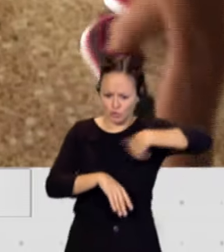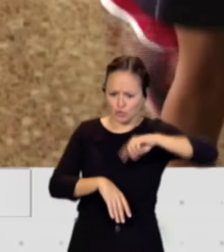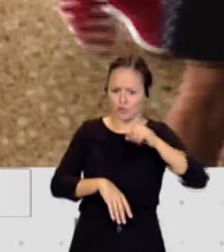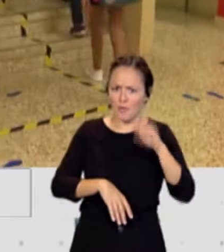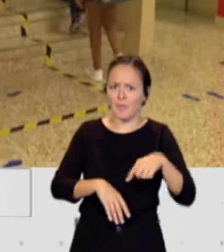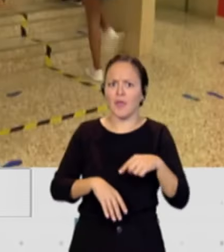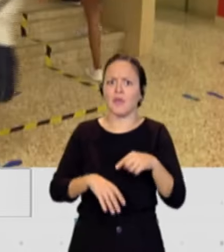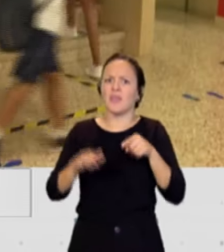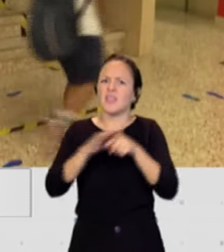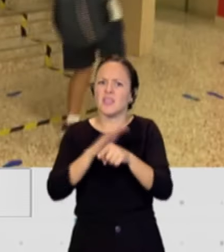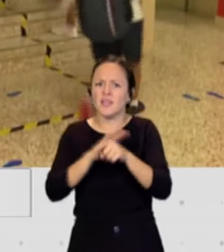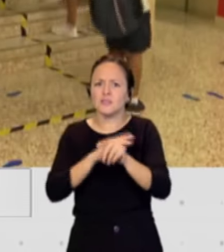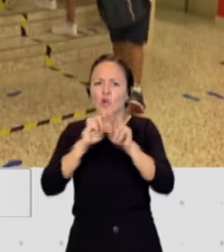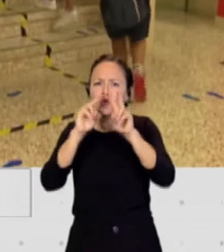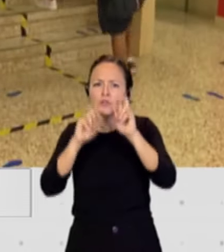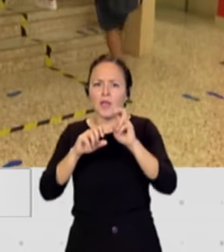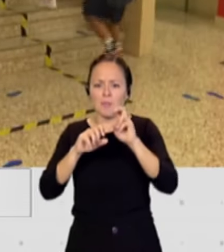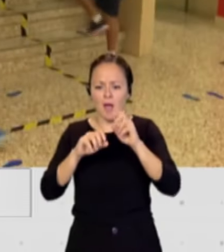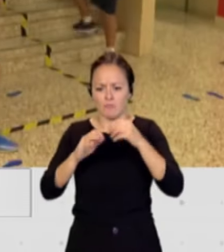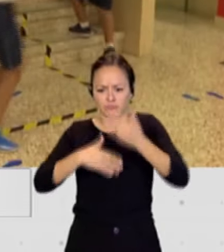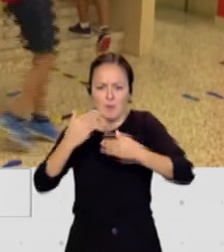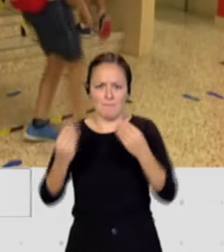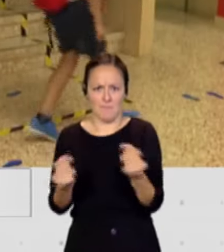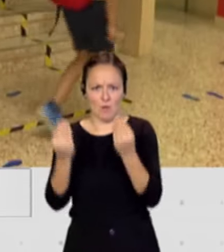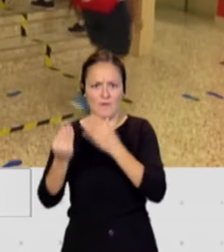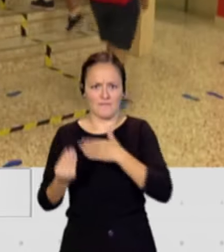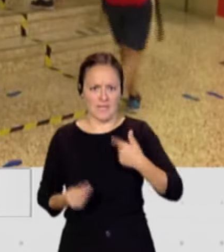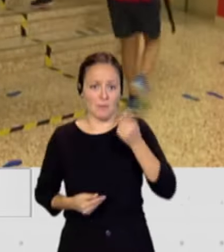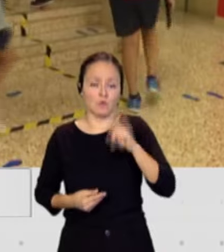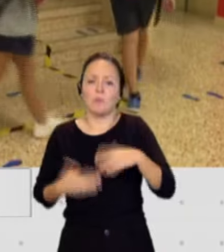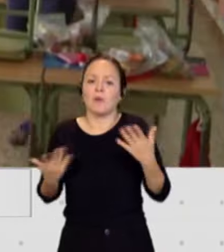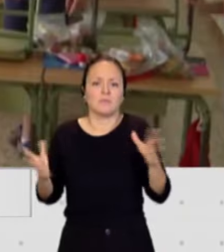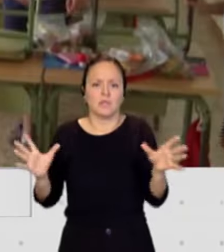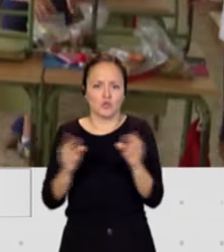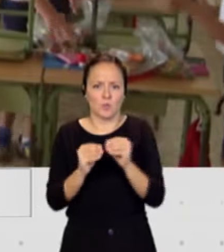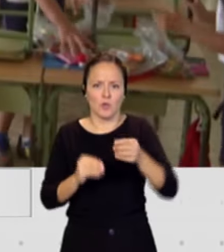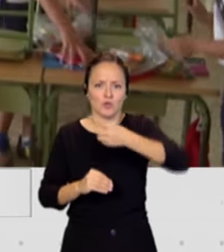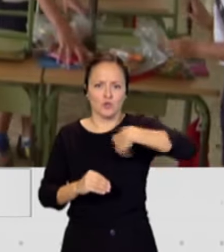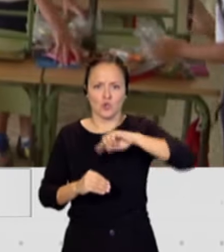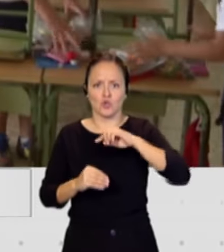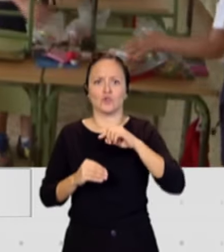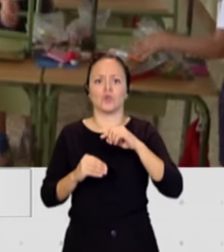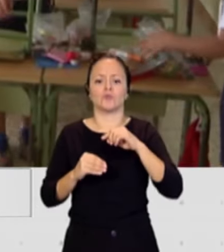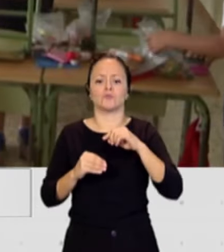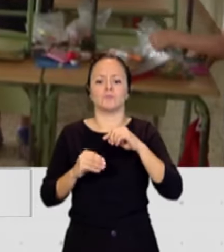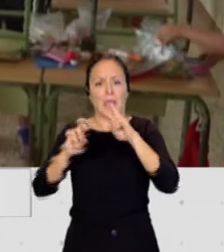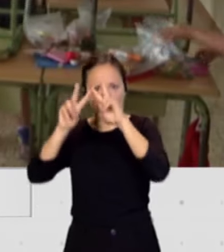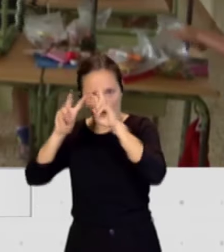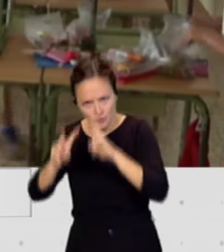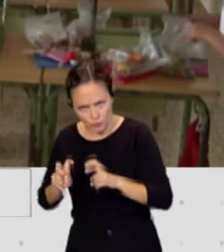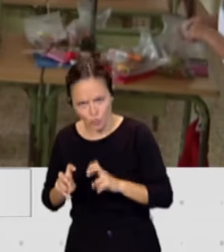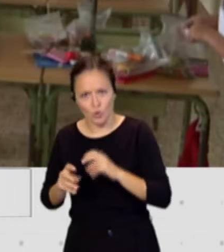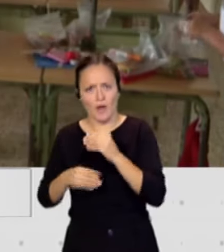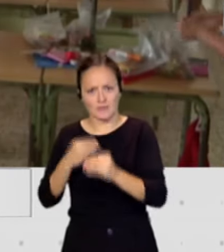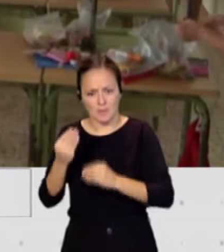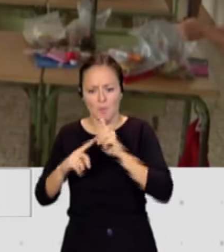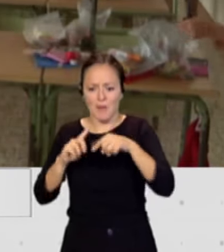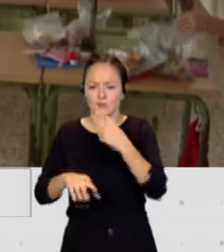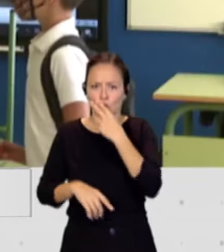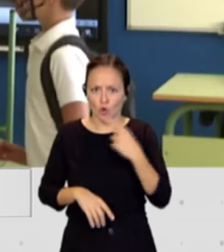es la gestión de la de la consejería por lo tanto eh vamos a hacer un estudio vamos el compromiso También es ir bajando